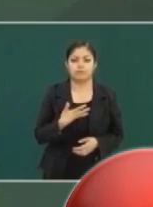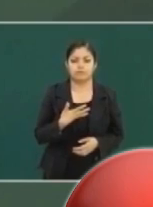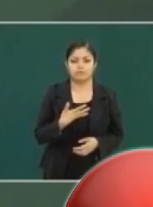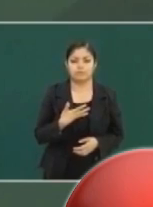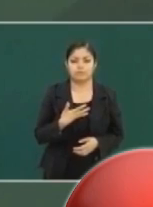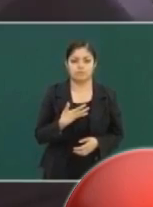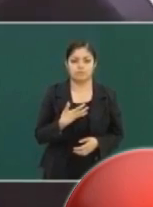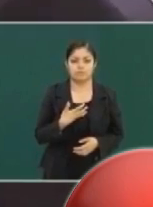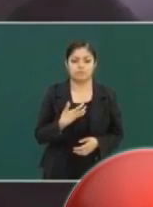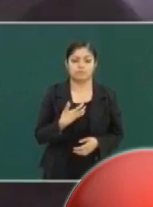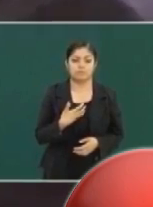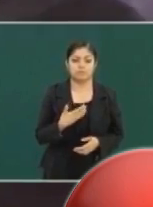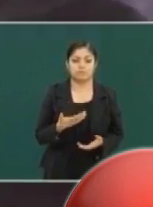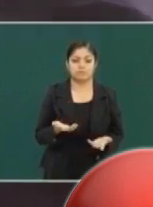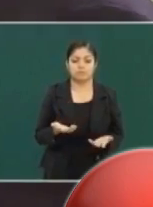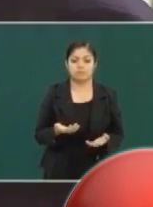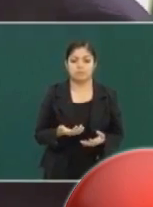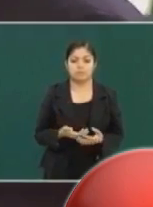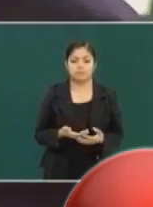periodista